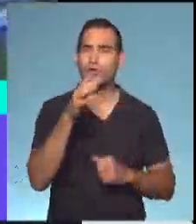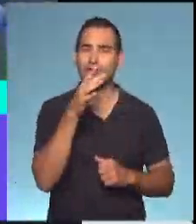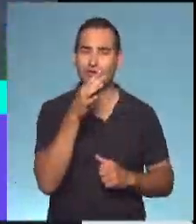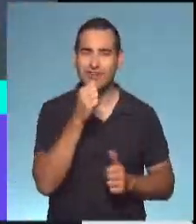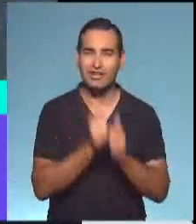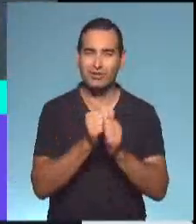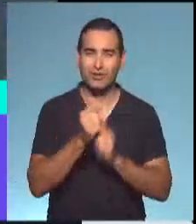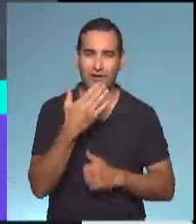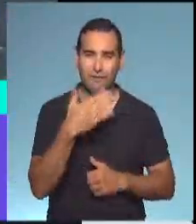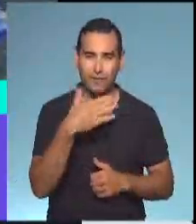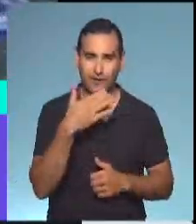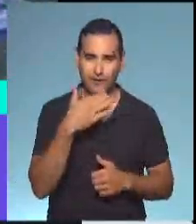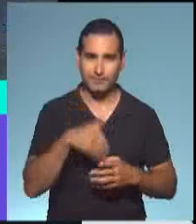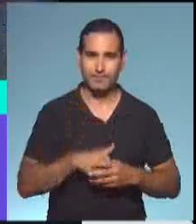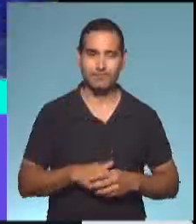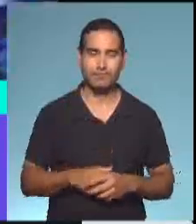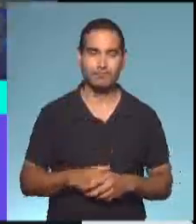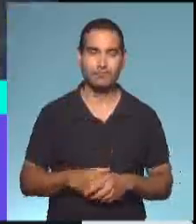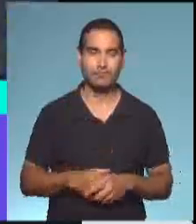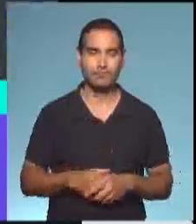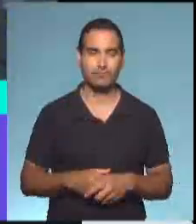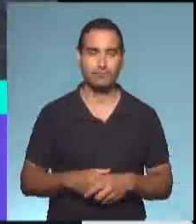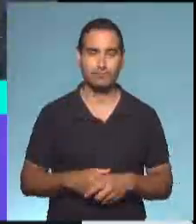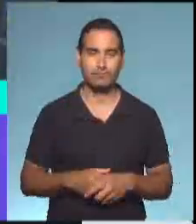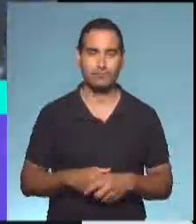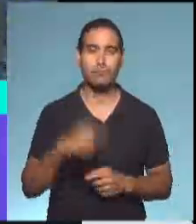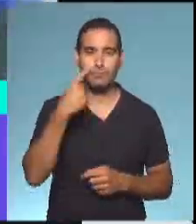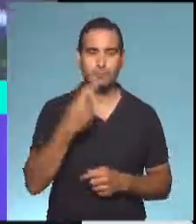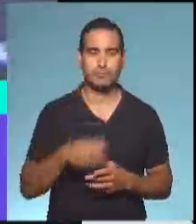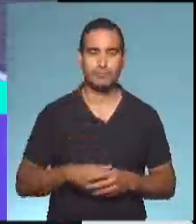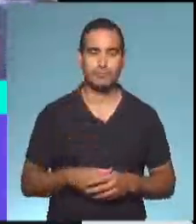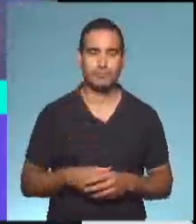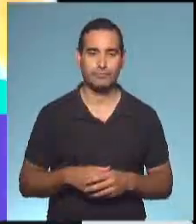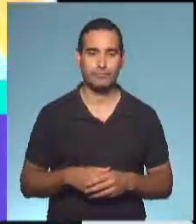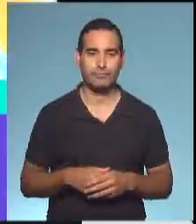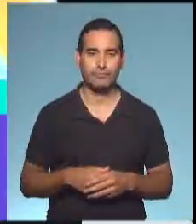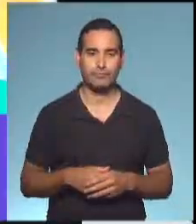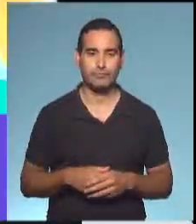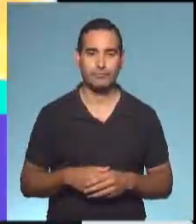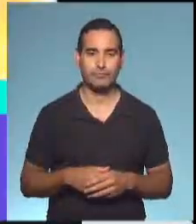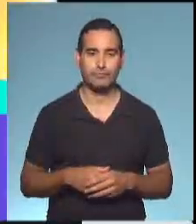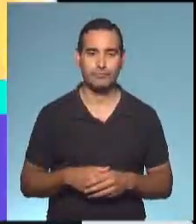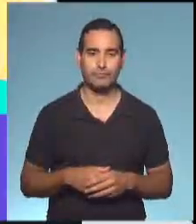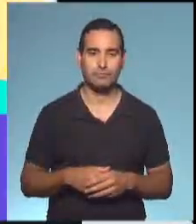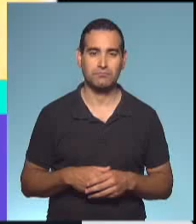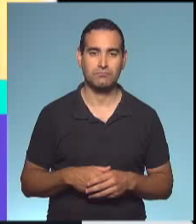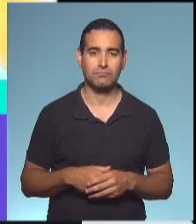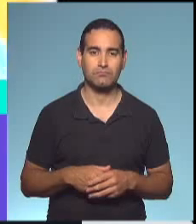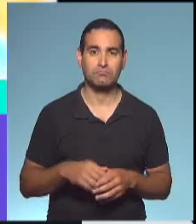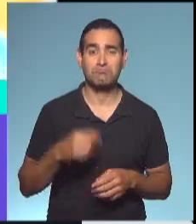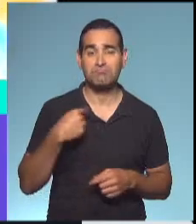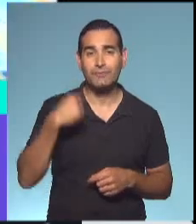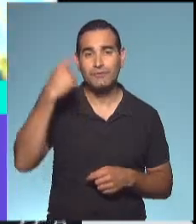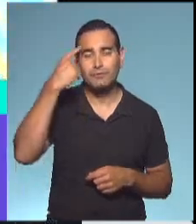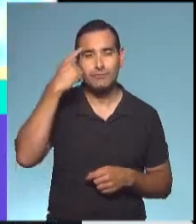historia del Xeneize. Nos vamos al archivo histórico del canal. Vamos. Para escuchar justamente a Alfredo Graziani. No, yo pienso que está